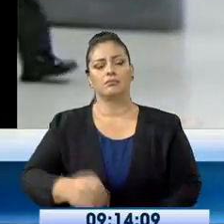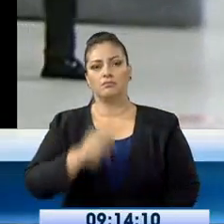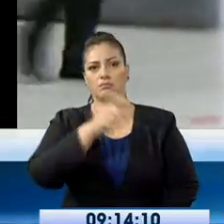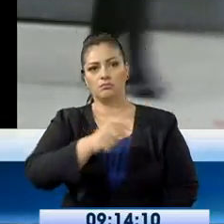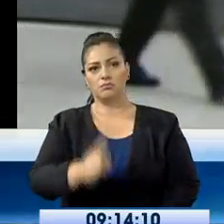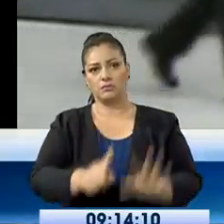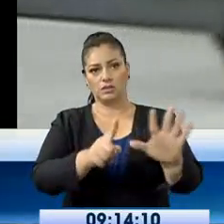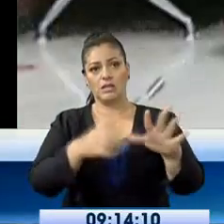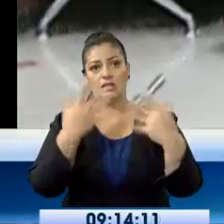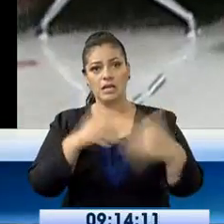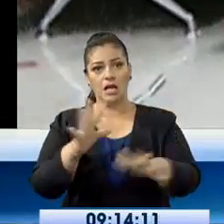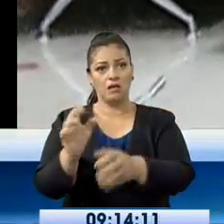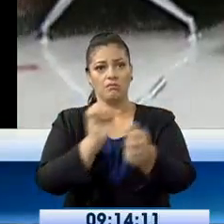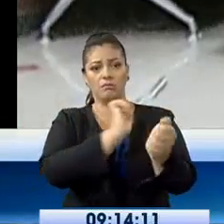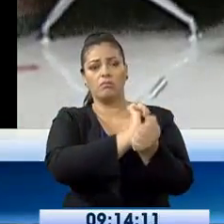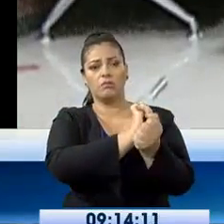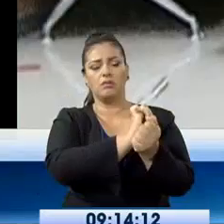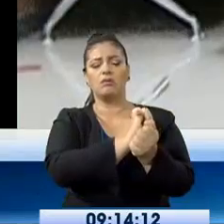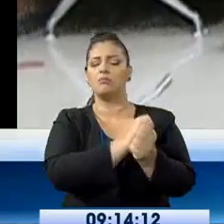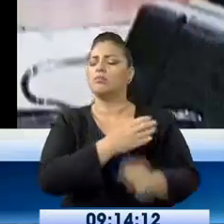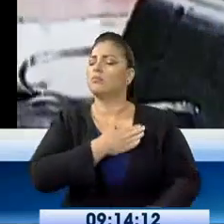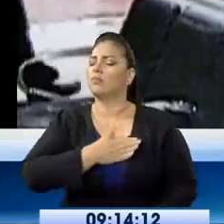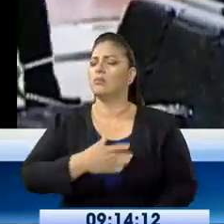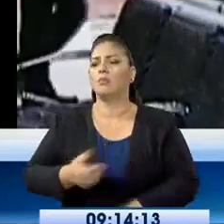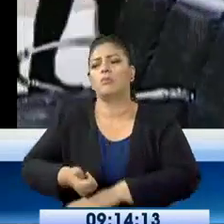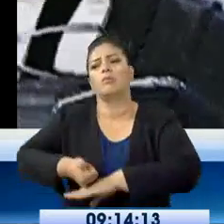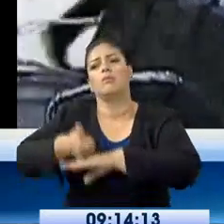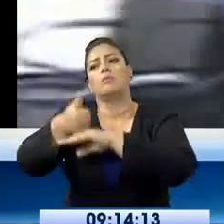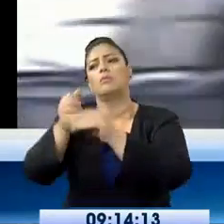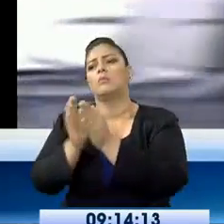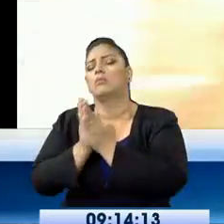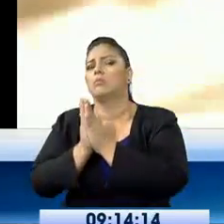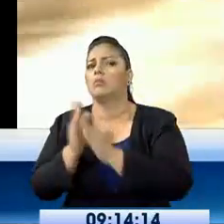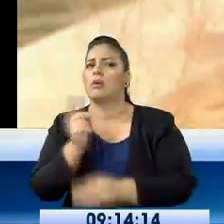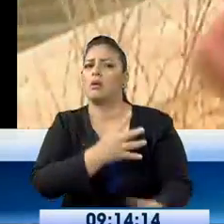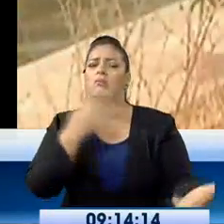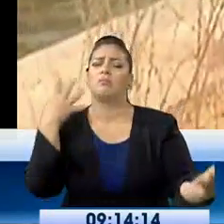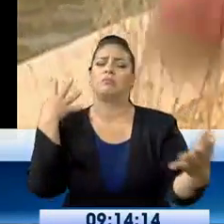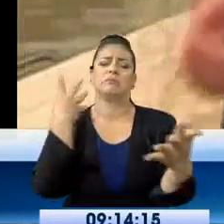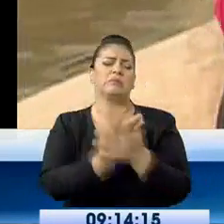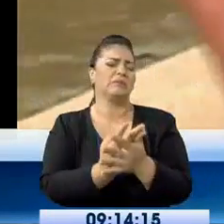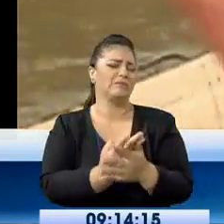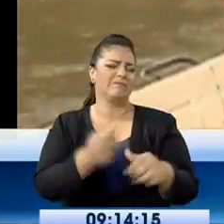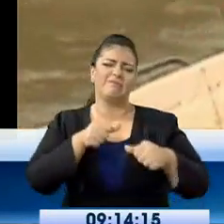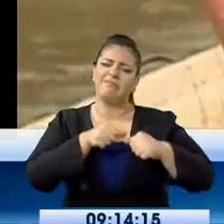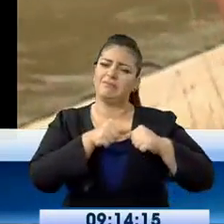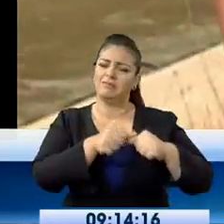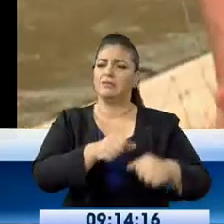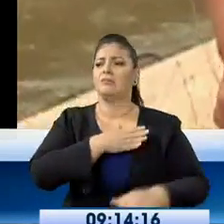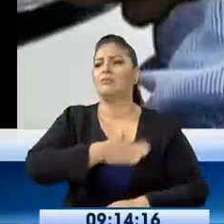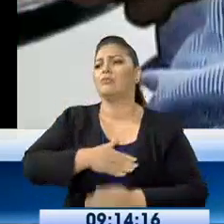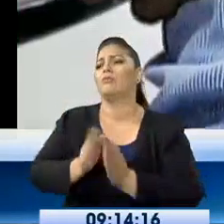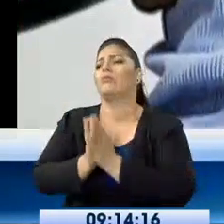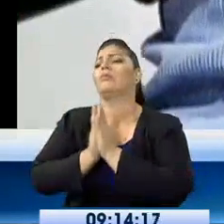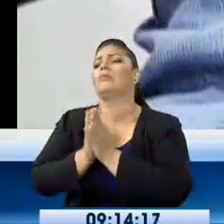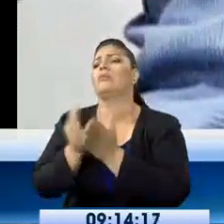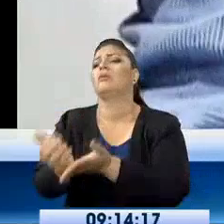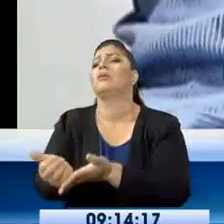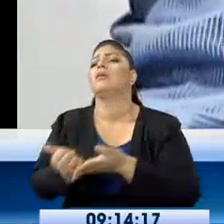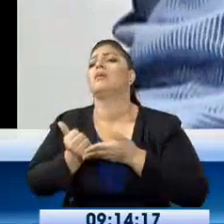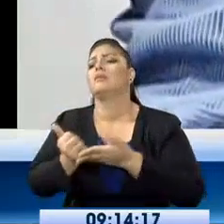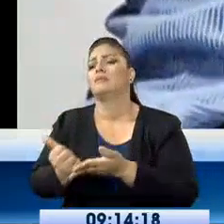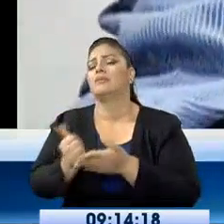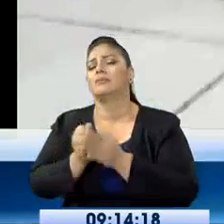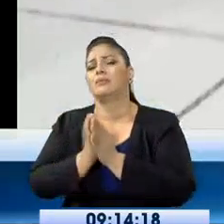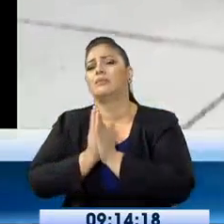presos, justicia. La máxima pena pido que le den a ellos, por favor, ayúdenme. La mínima, la máxima, quiero que le den a